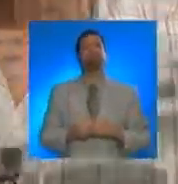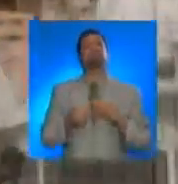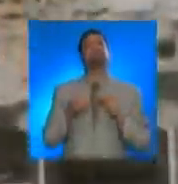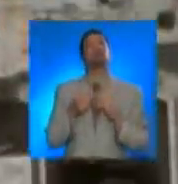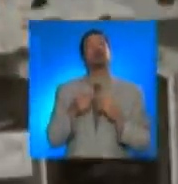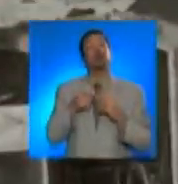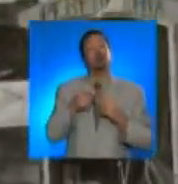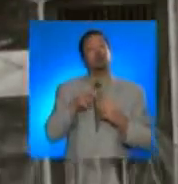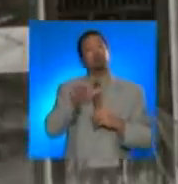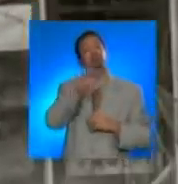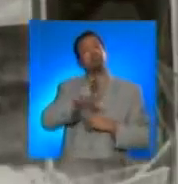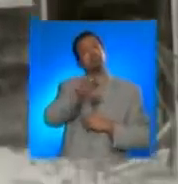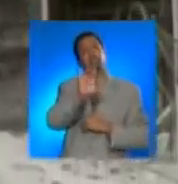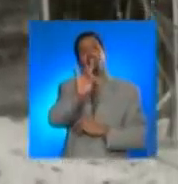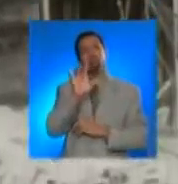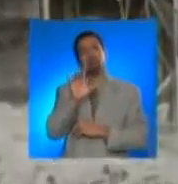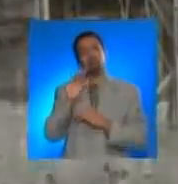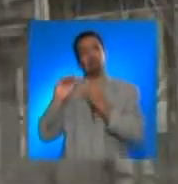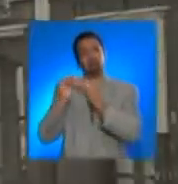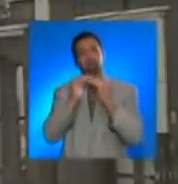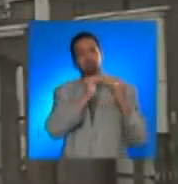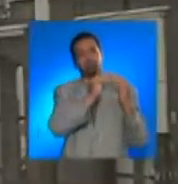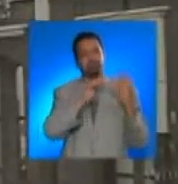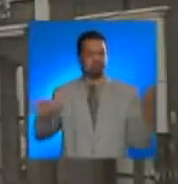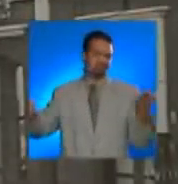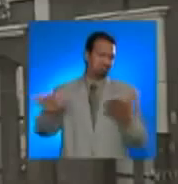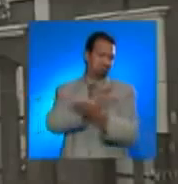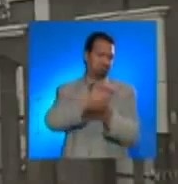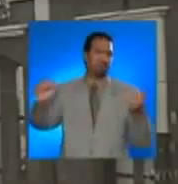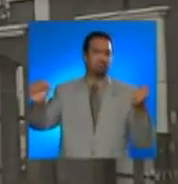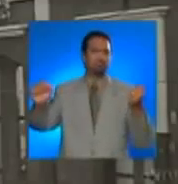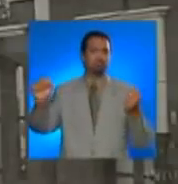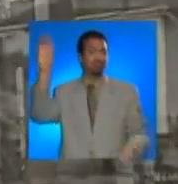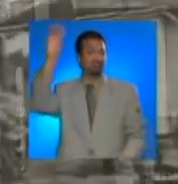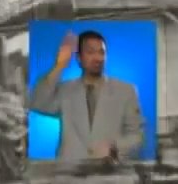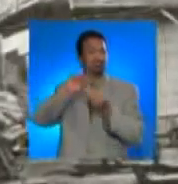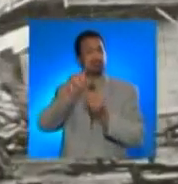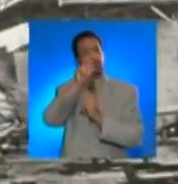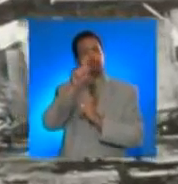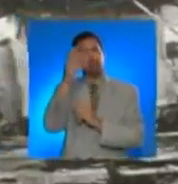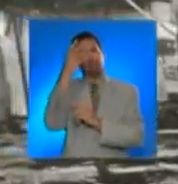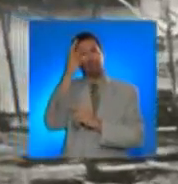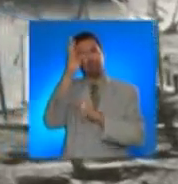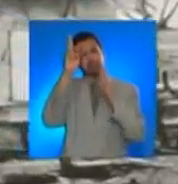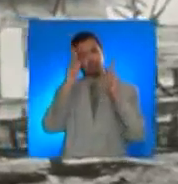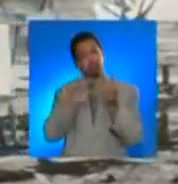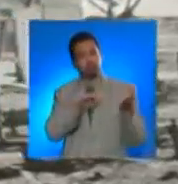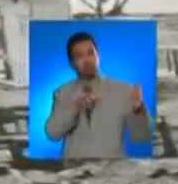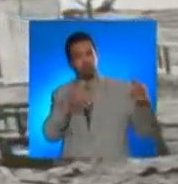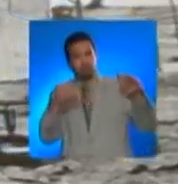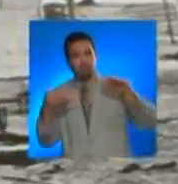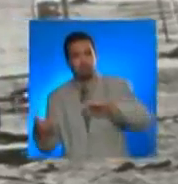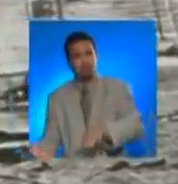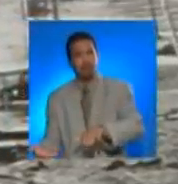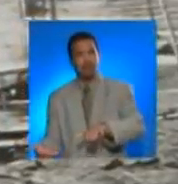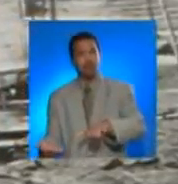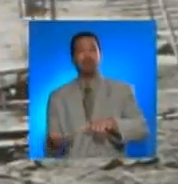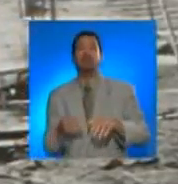donde quiera. Pero mire, te voy a decir una cosa, yo ahora me pongo a pensar. Creo que hay ignorancia, yo eso no me sabía